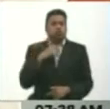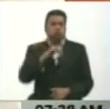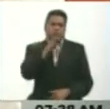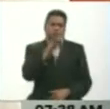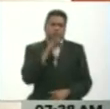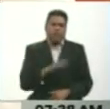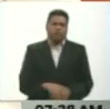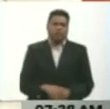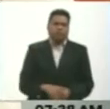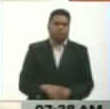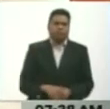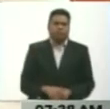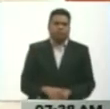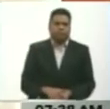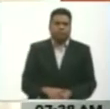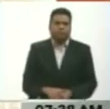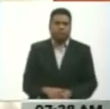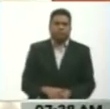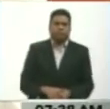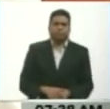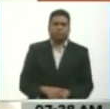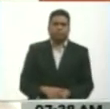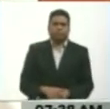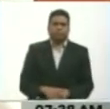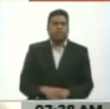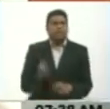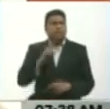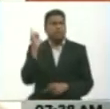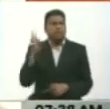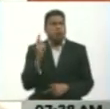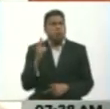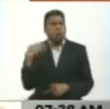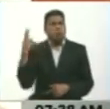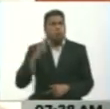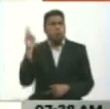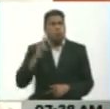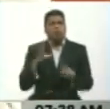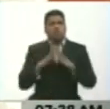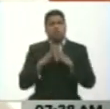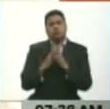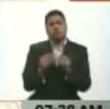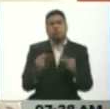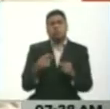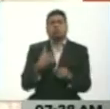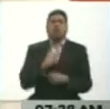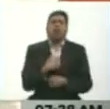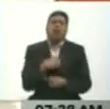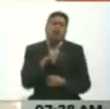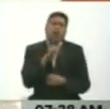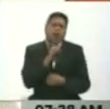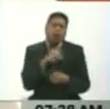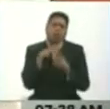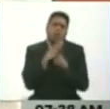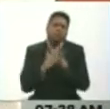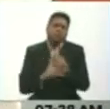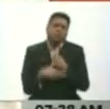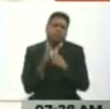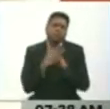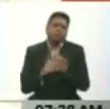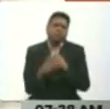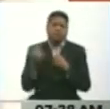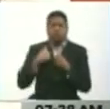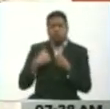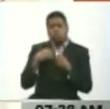Show sino mediático. Que, sino que sí, pero se utilizan elementos del drama. Para victimizarse. Para victimizarse, ponen elementos,